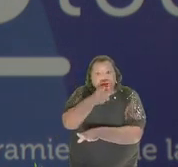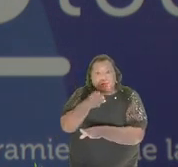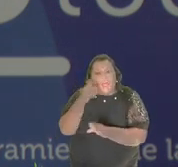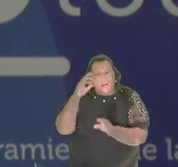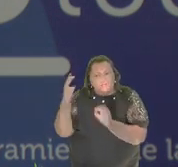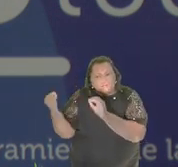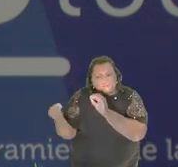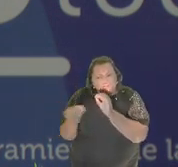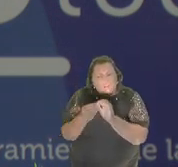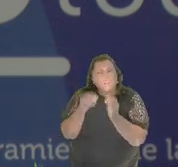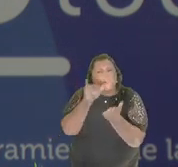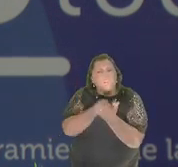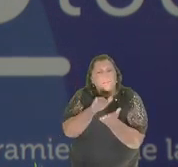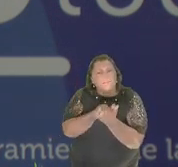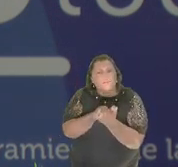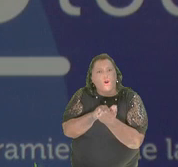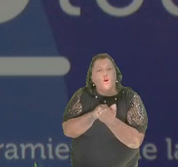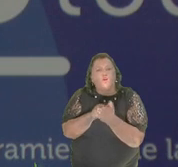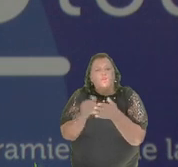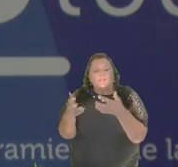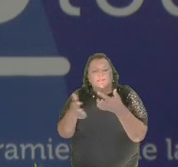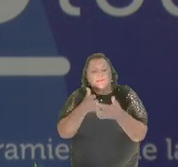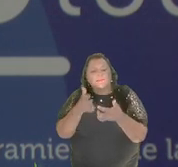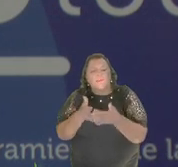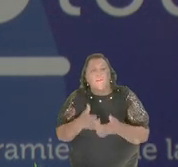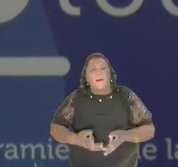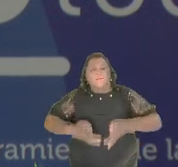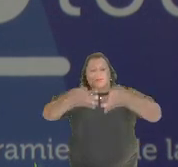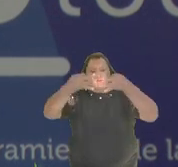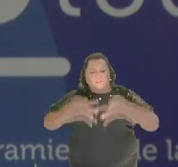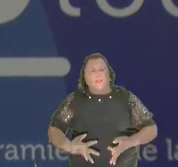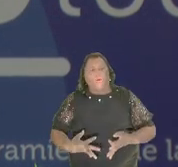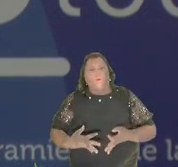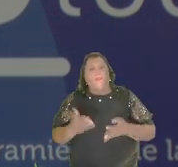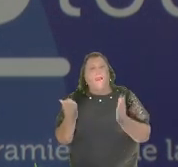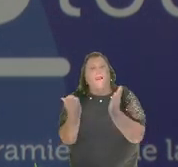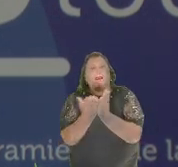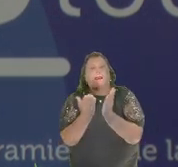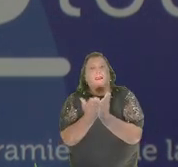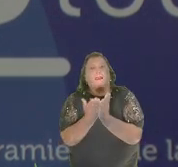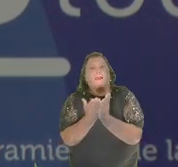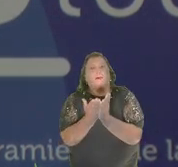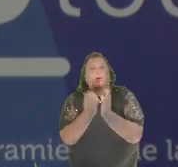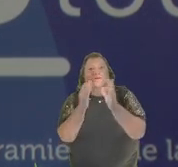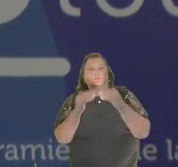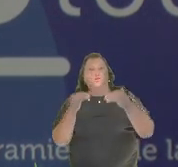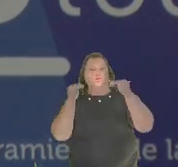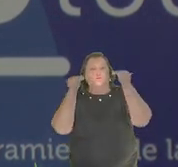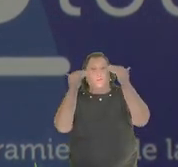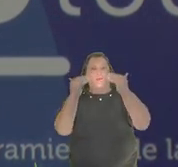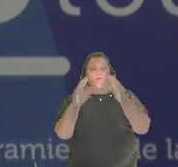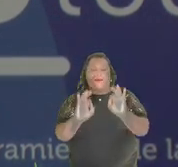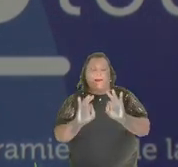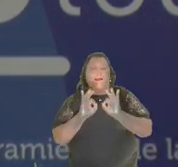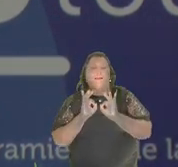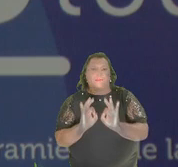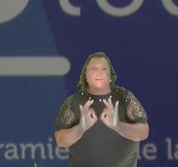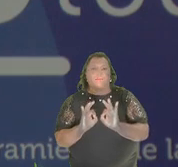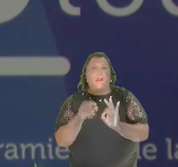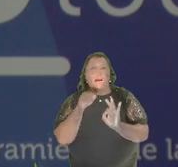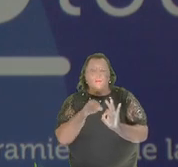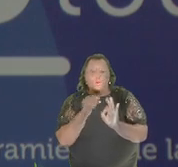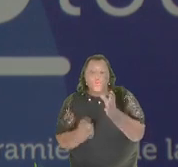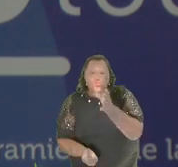coherencia con el mismo nombre, es nuestro sistema de aseguramiento de la calidad de la educación superior. tiene la denominación de nuevo por